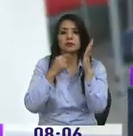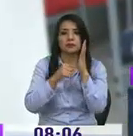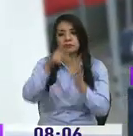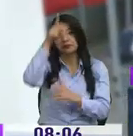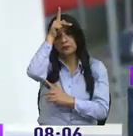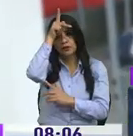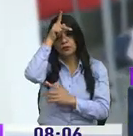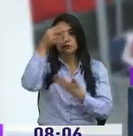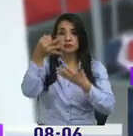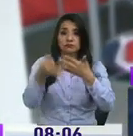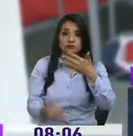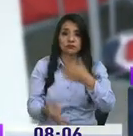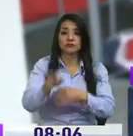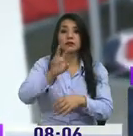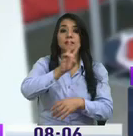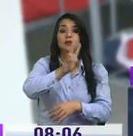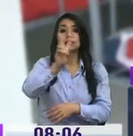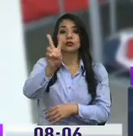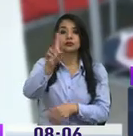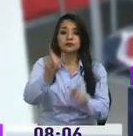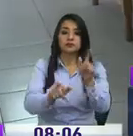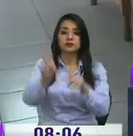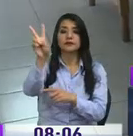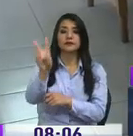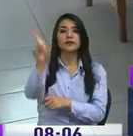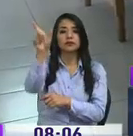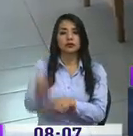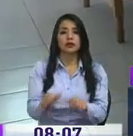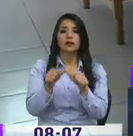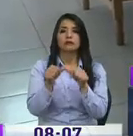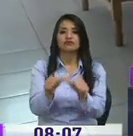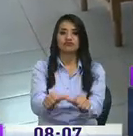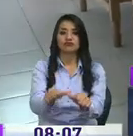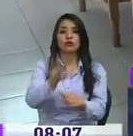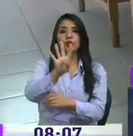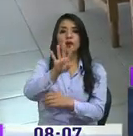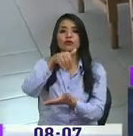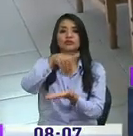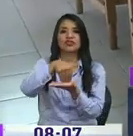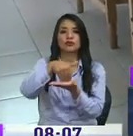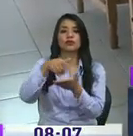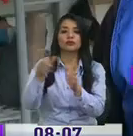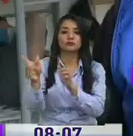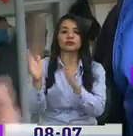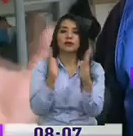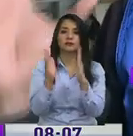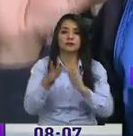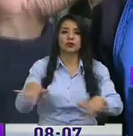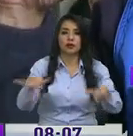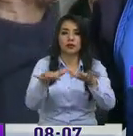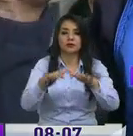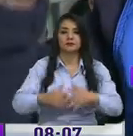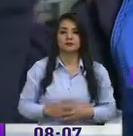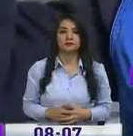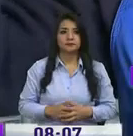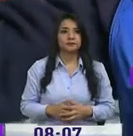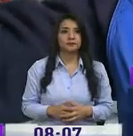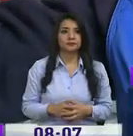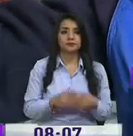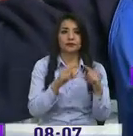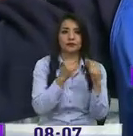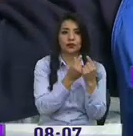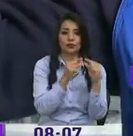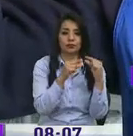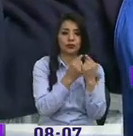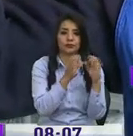total son 72 ciudadanos venezolanos que permanecen en 4 centros de tránsito temporal. Tenemos un grupo de familias en el